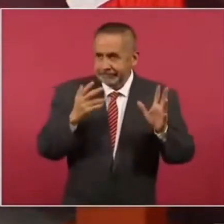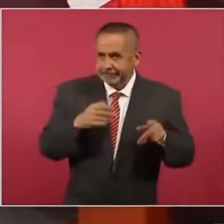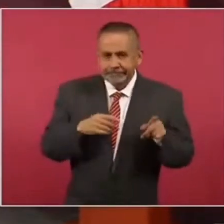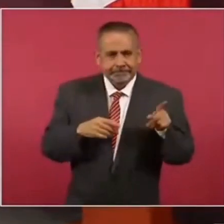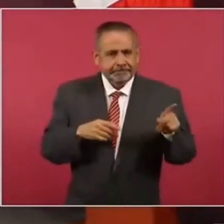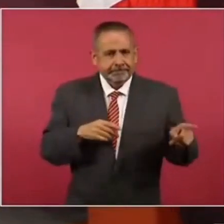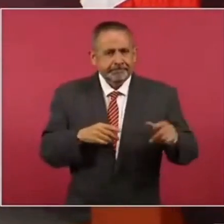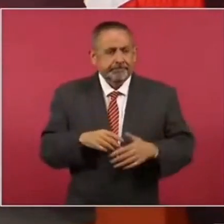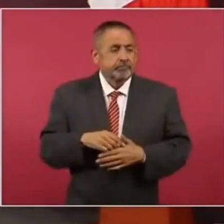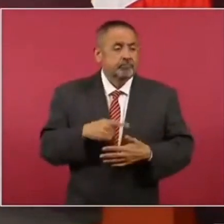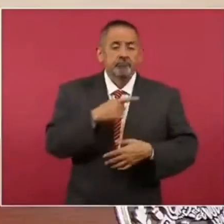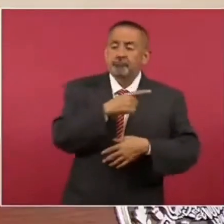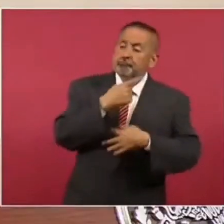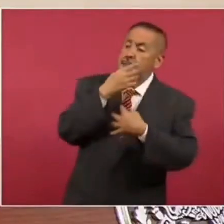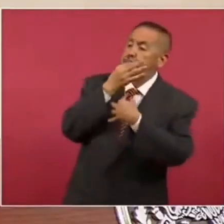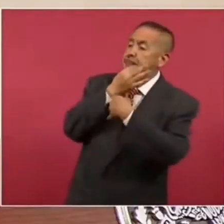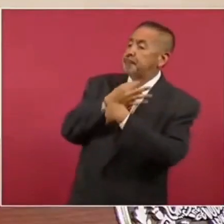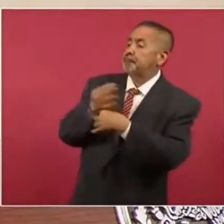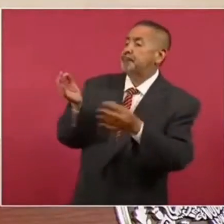y declara,